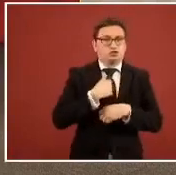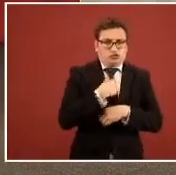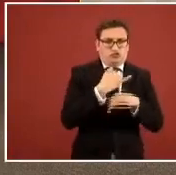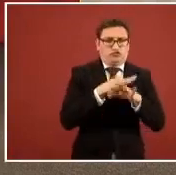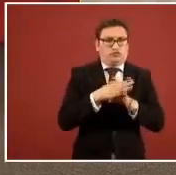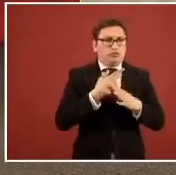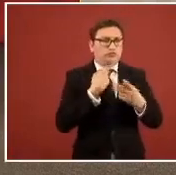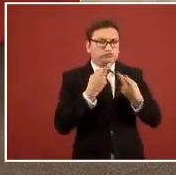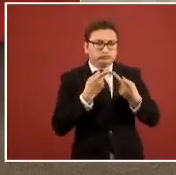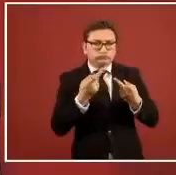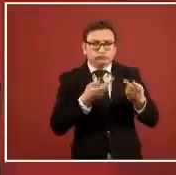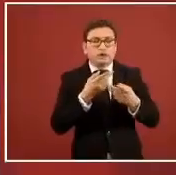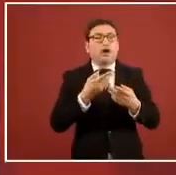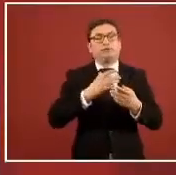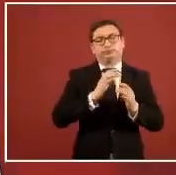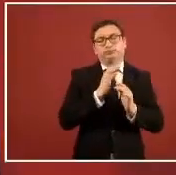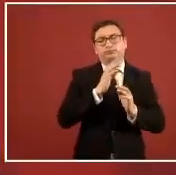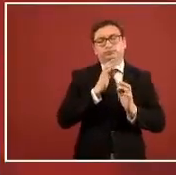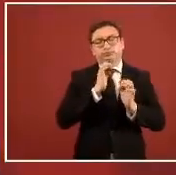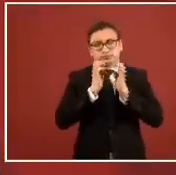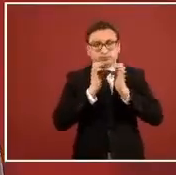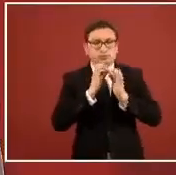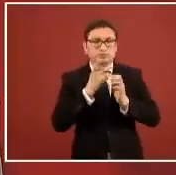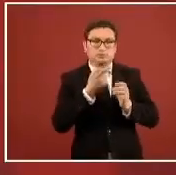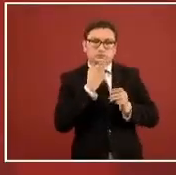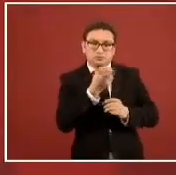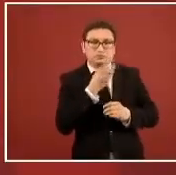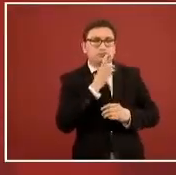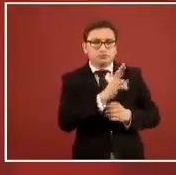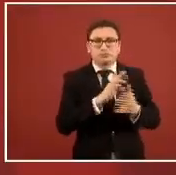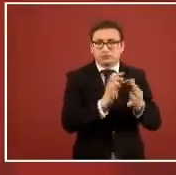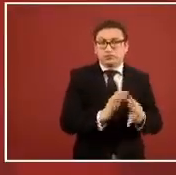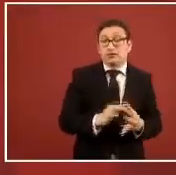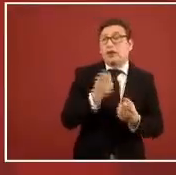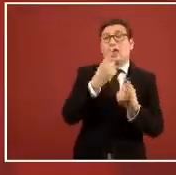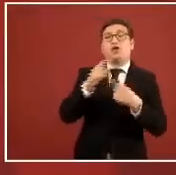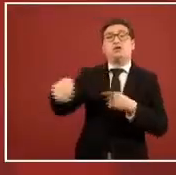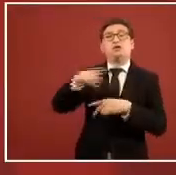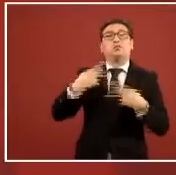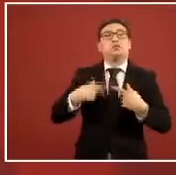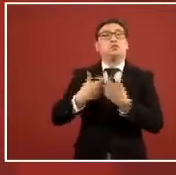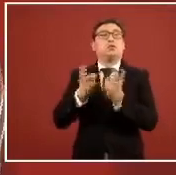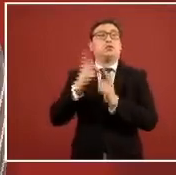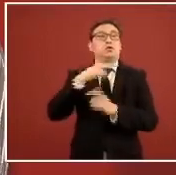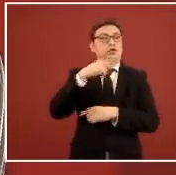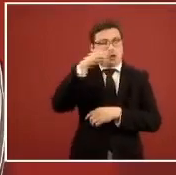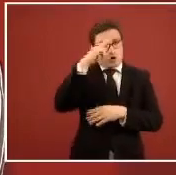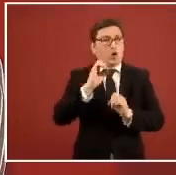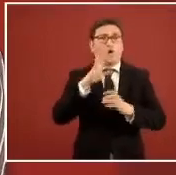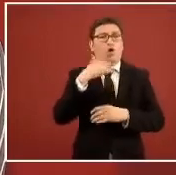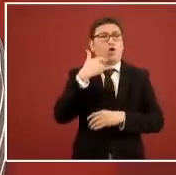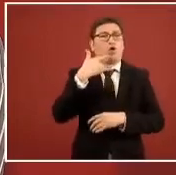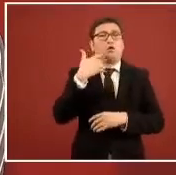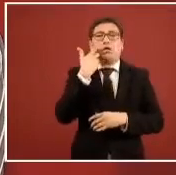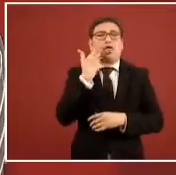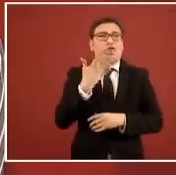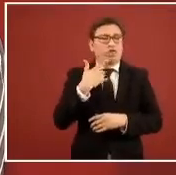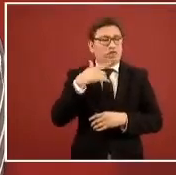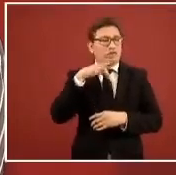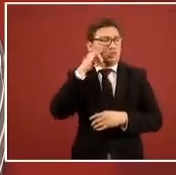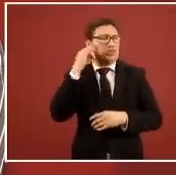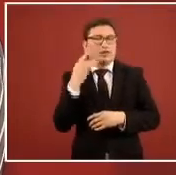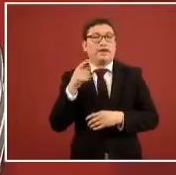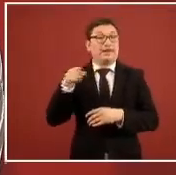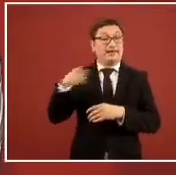y pues desde luego habla de la ignorancia o de las ganas de no querer ver la realidad. Lo que se refería